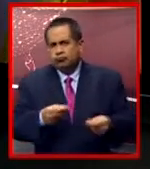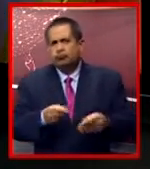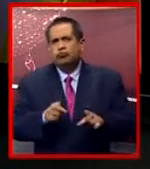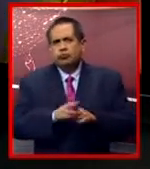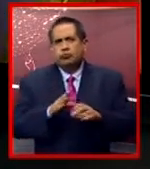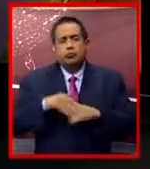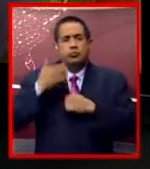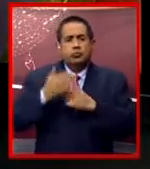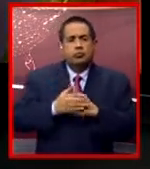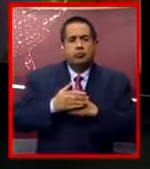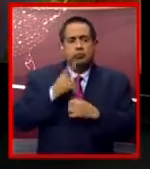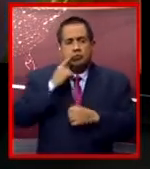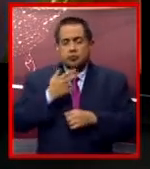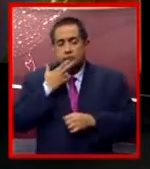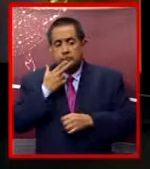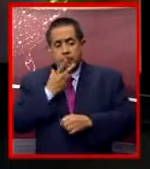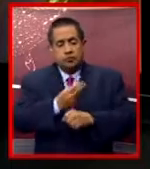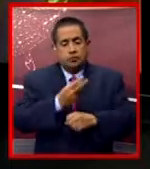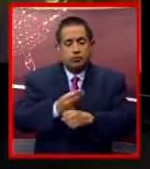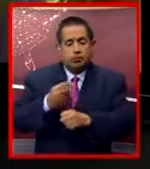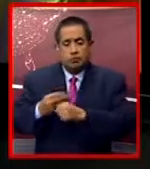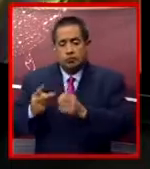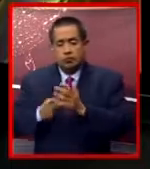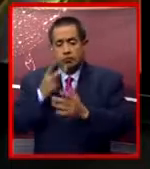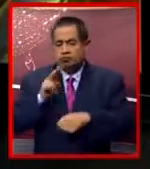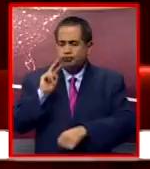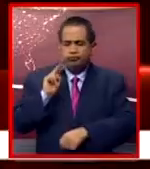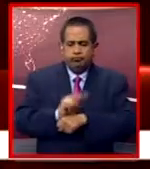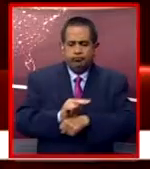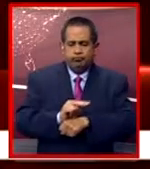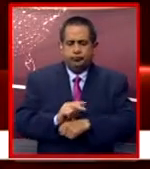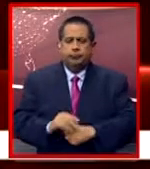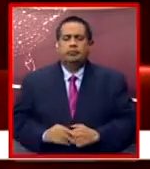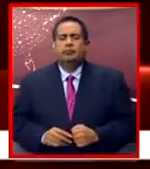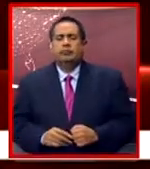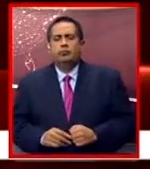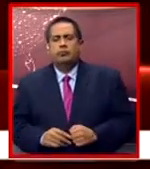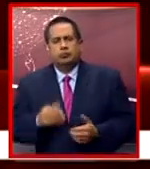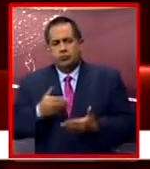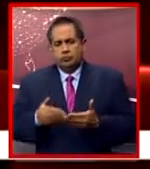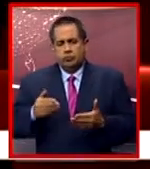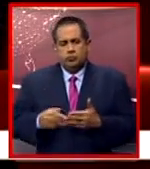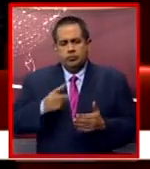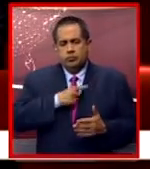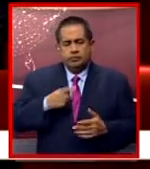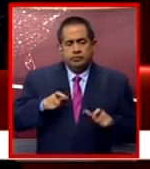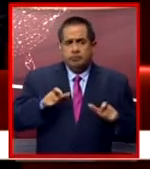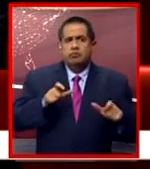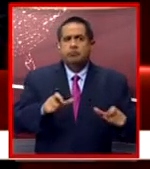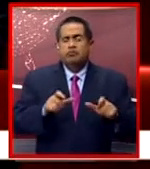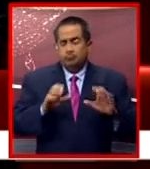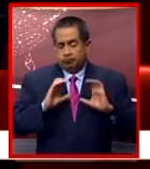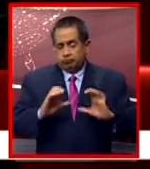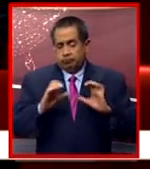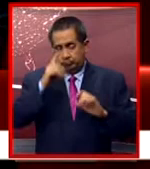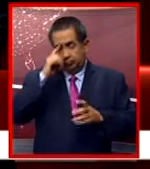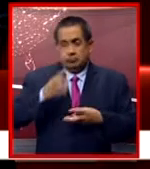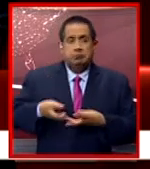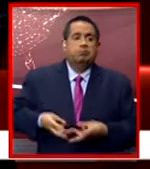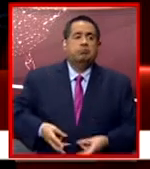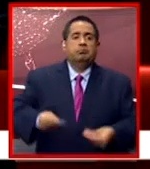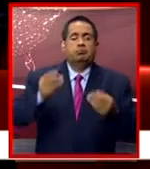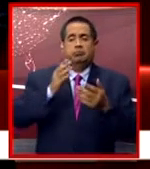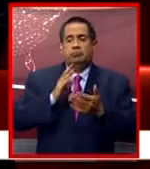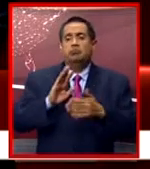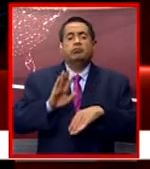que serán utilizados para la reconstrucción. Hoy más que nunca tenemos que establecer los candados para evitar que el gasto federal nuevamente